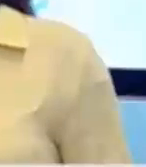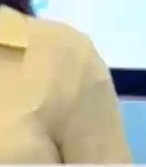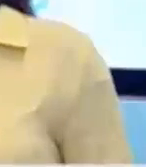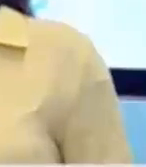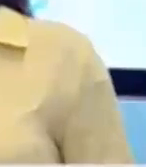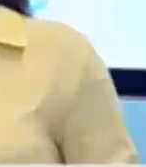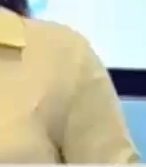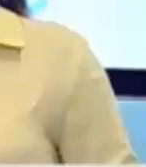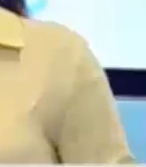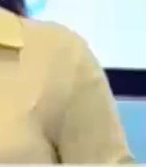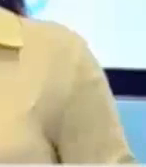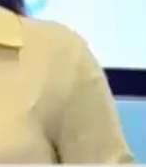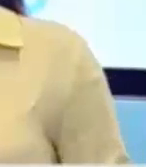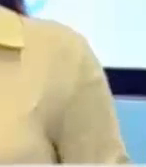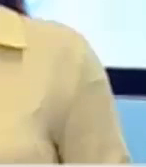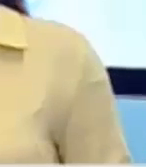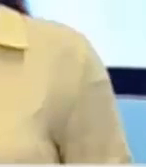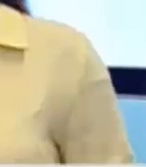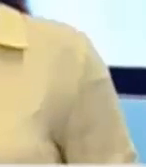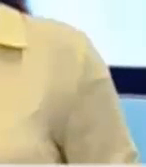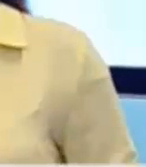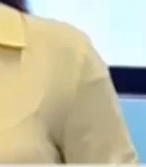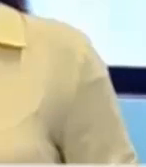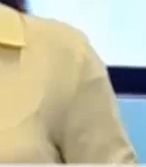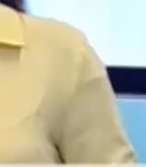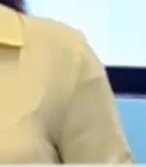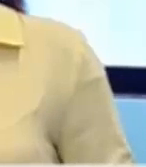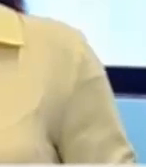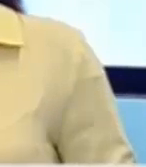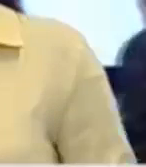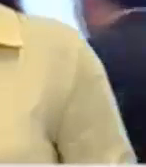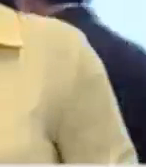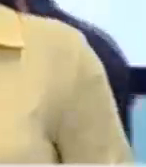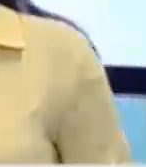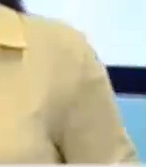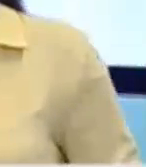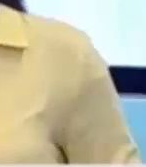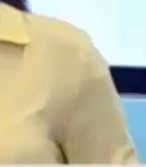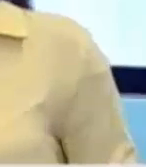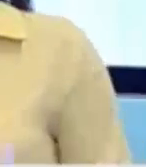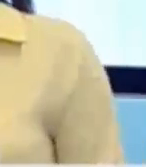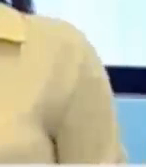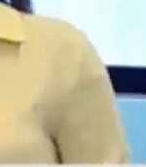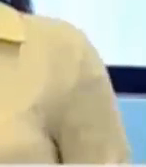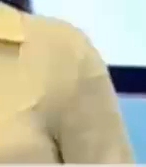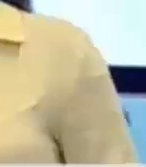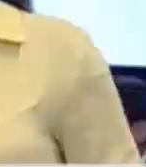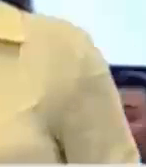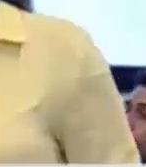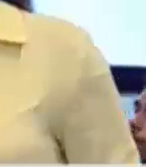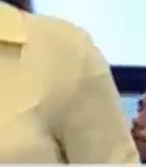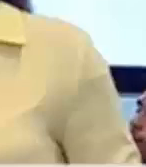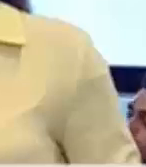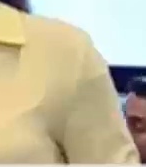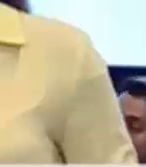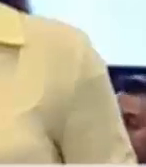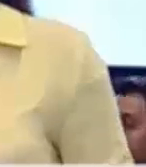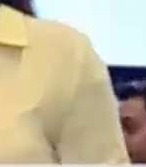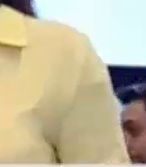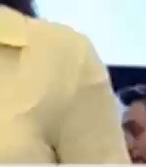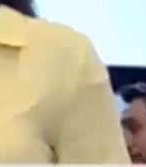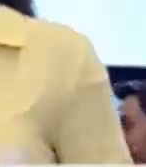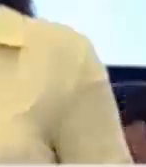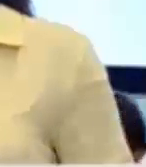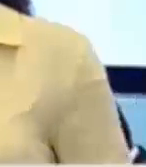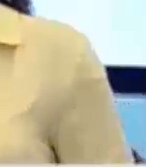senadores y senadoras de la República de los diferentes grupos parlamentarios, pero también especialistas en la materia. Yo lo invito a que nos acompañe y le dé seguimiento, ya que